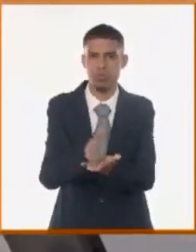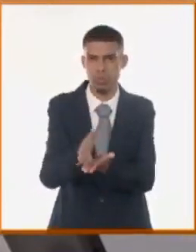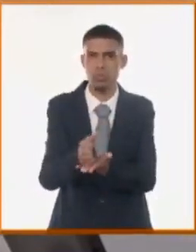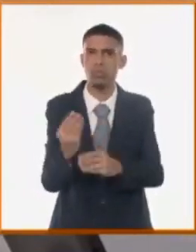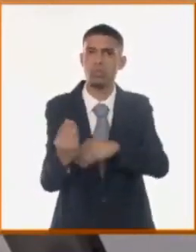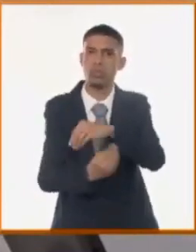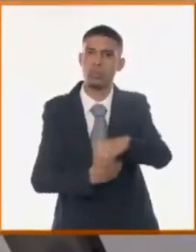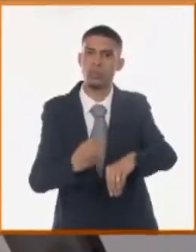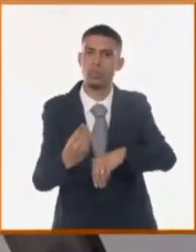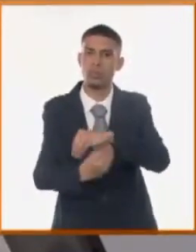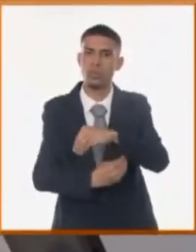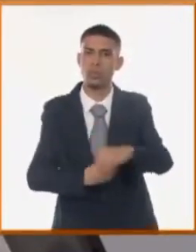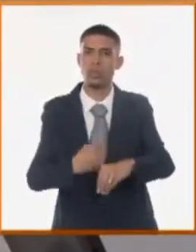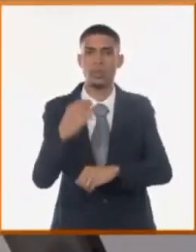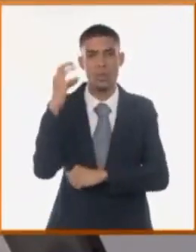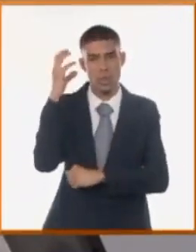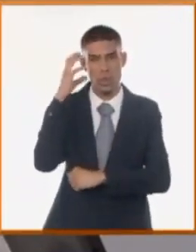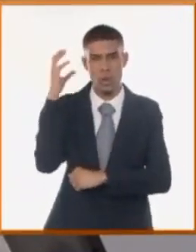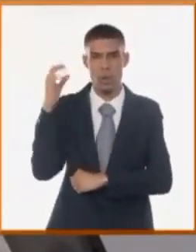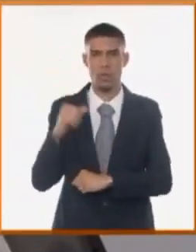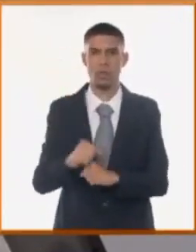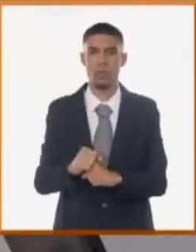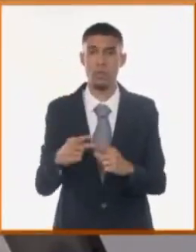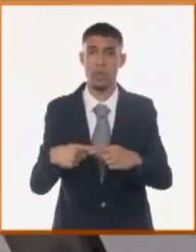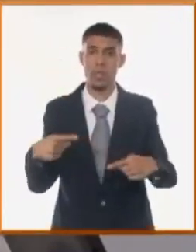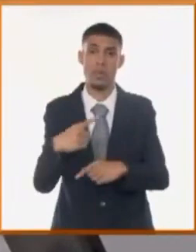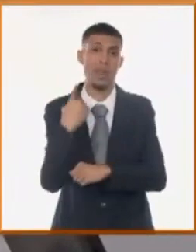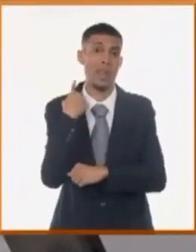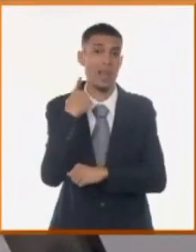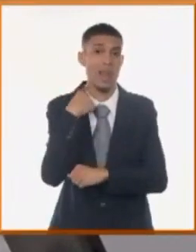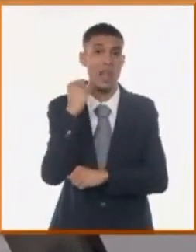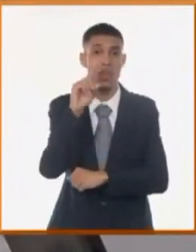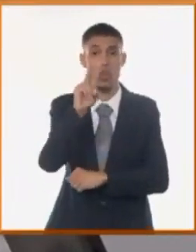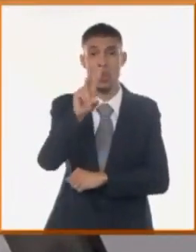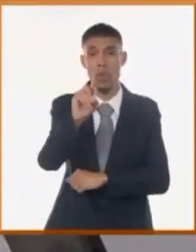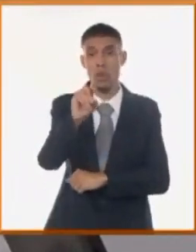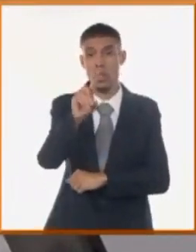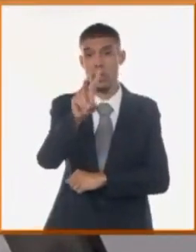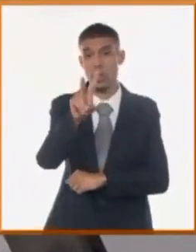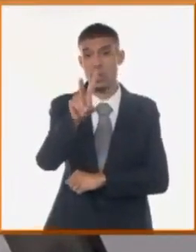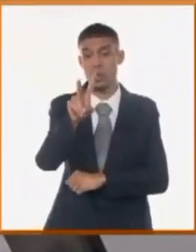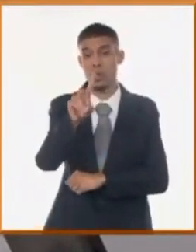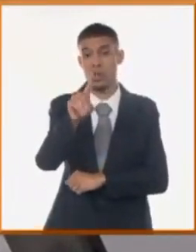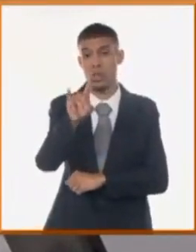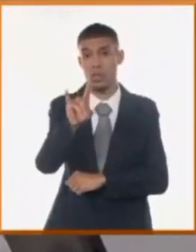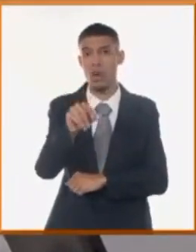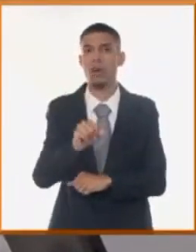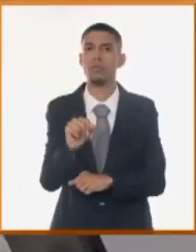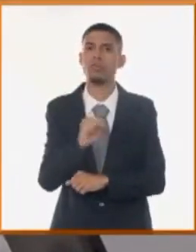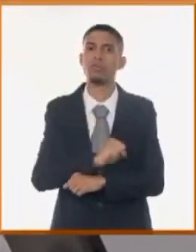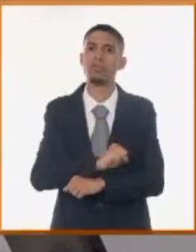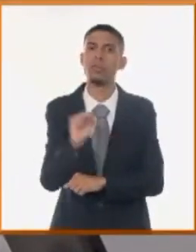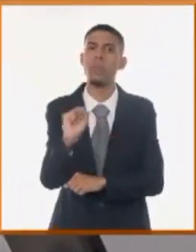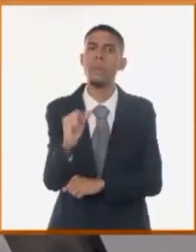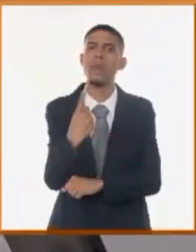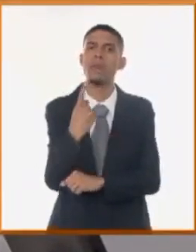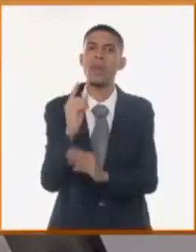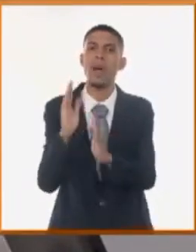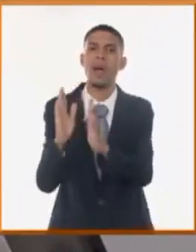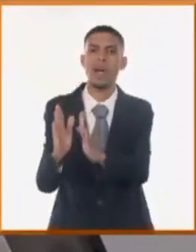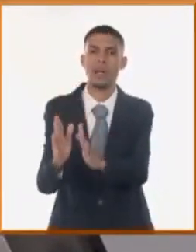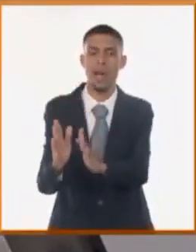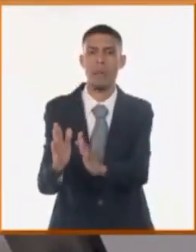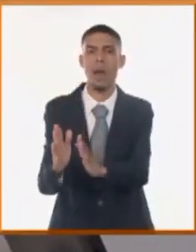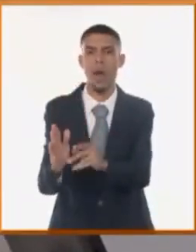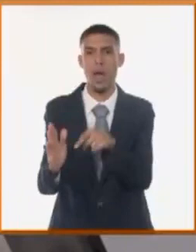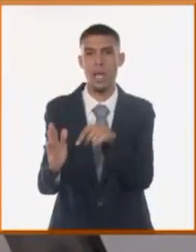gestión gubernamental, sobre todo porque desde el año 2019 logramos establecer lo que sería la primera etapa de